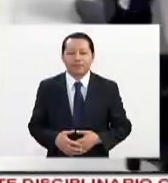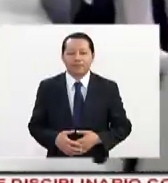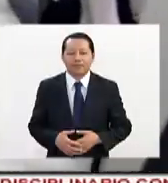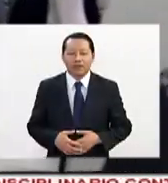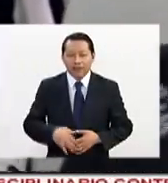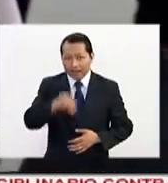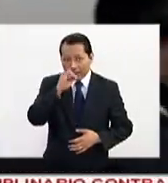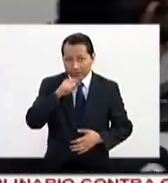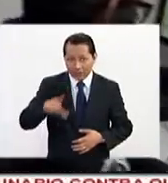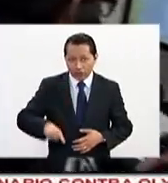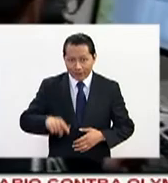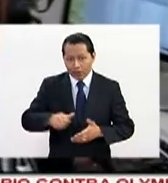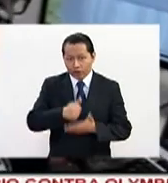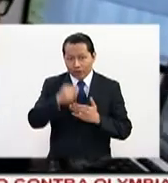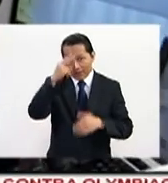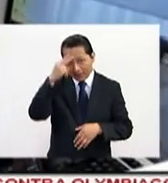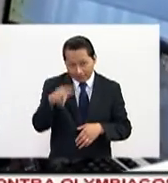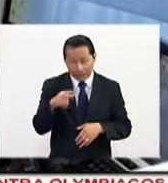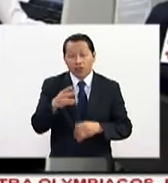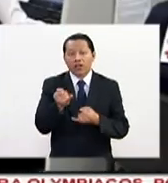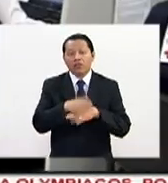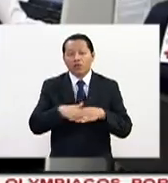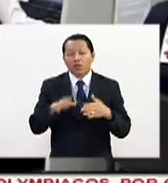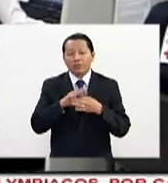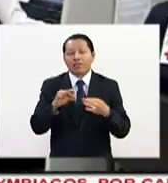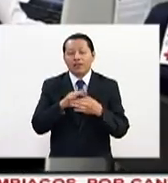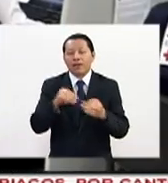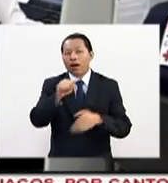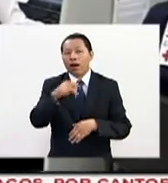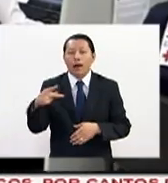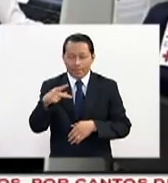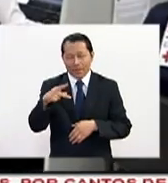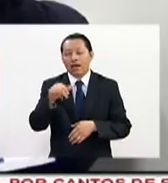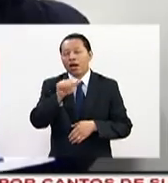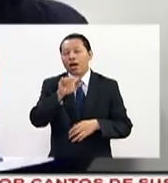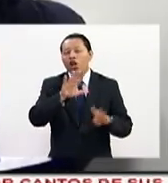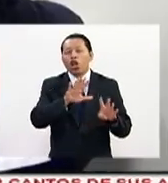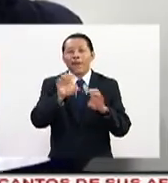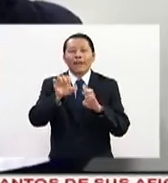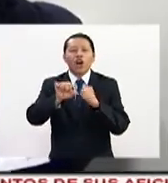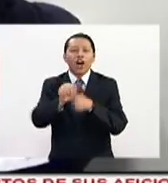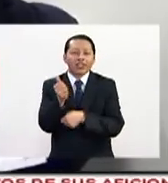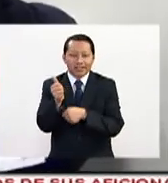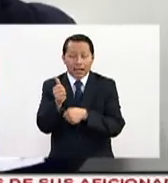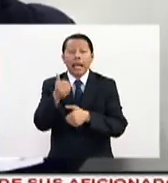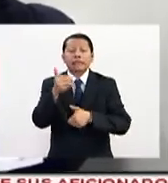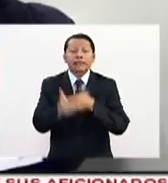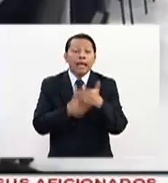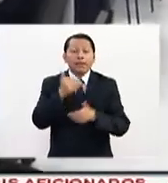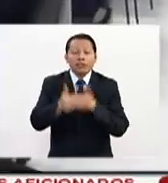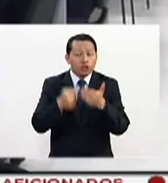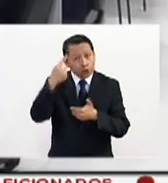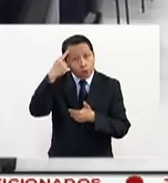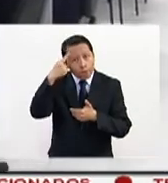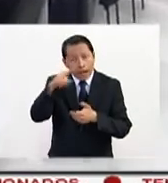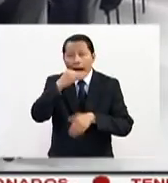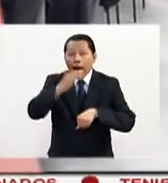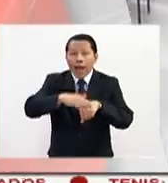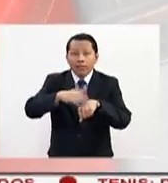El jefe de gobierno de la Ciudad de México informó que la aplicación móvil 911 contará con el servicio de alerta